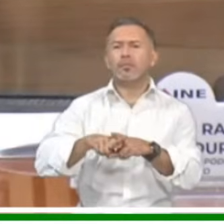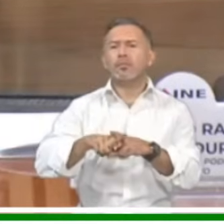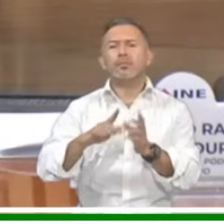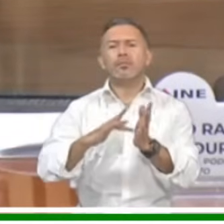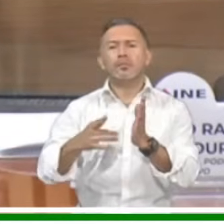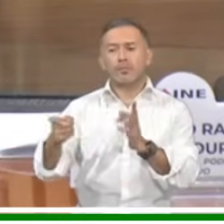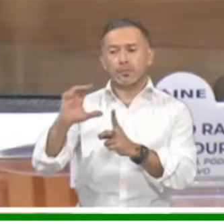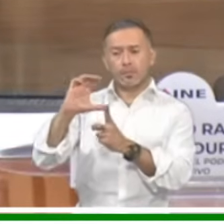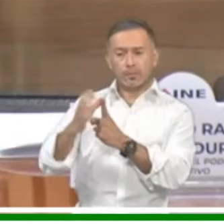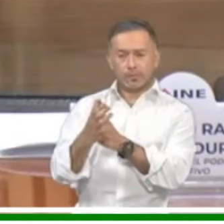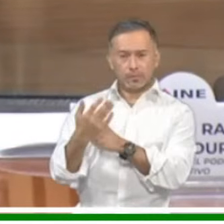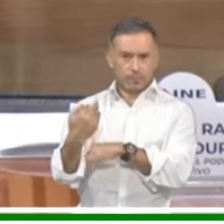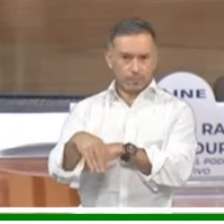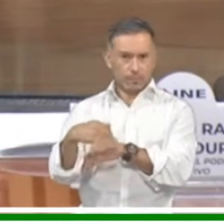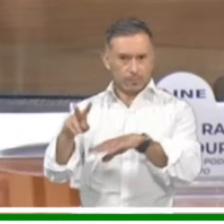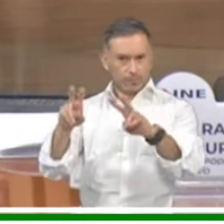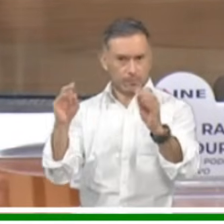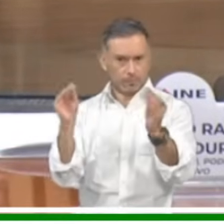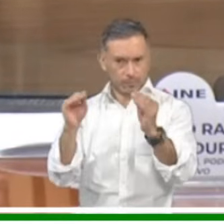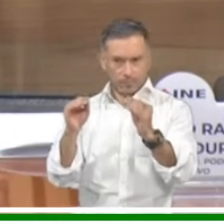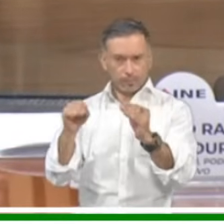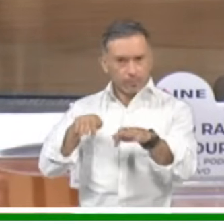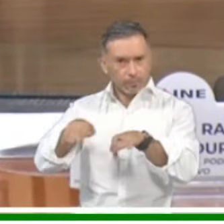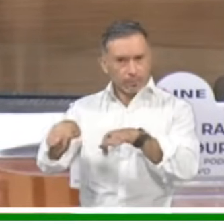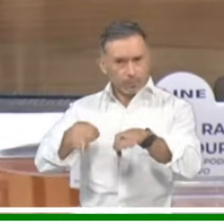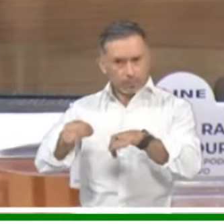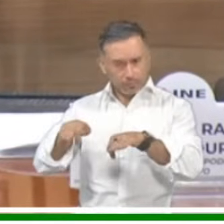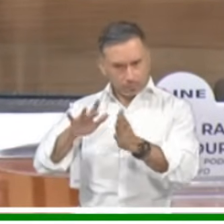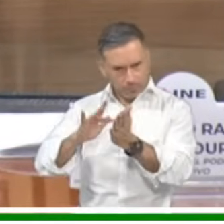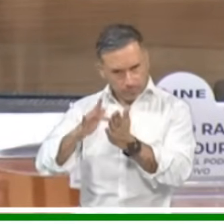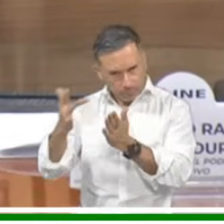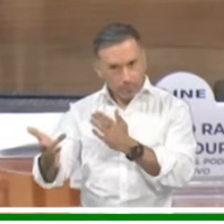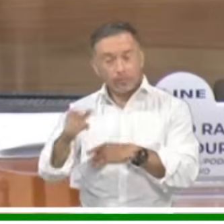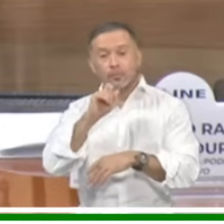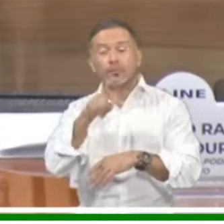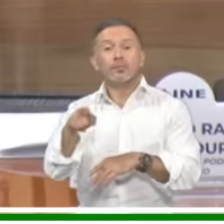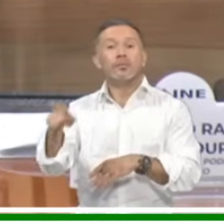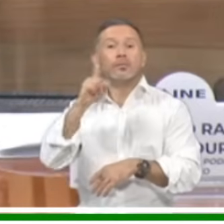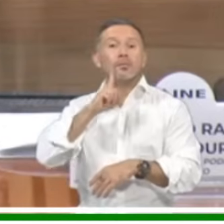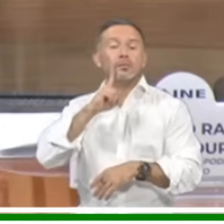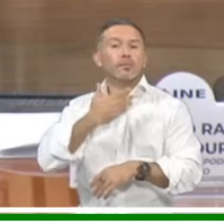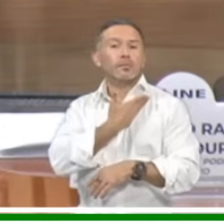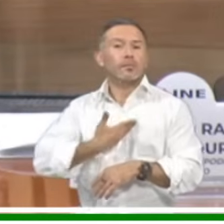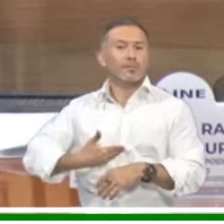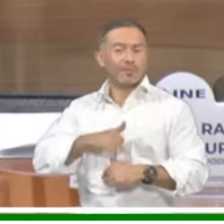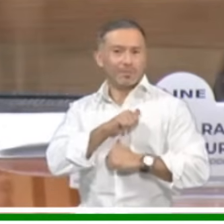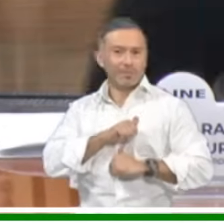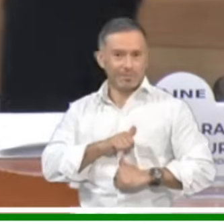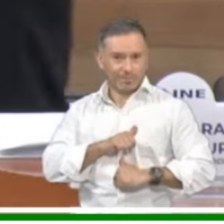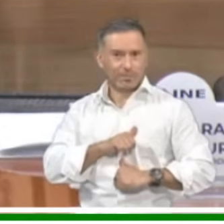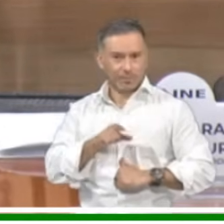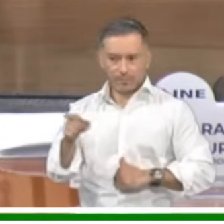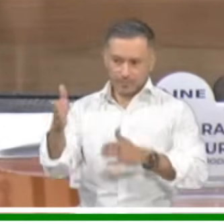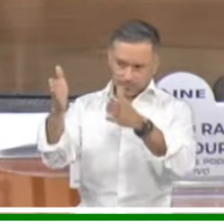Comisión Temporal de Debates y también y felicitar el trabajo hecho por su presidenta de esta comisión,